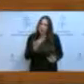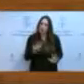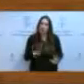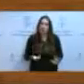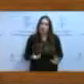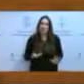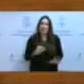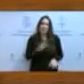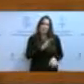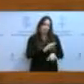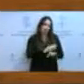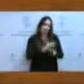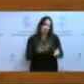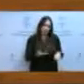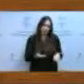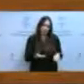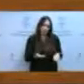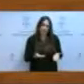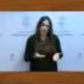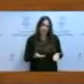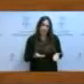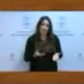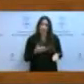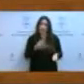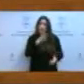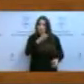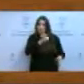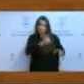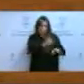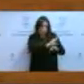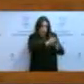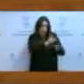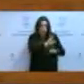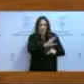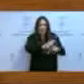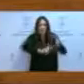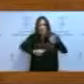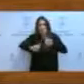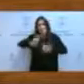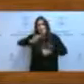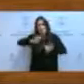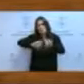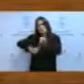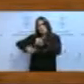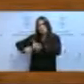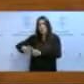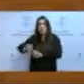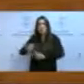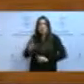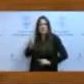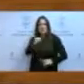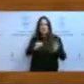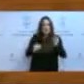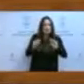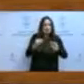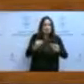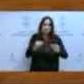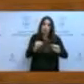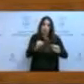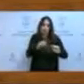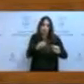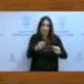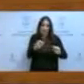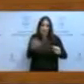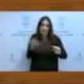consejera, sea seria. Hay demasiados problemas en su consejería. No sume uno más. Agarre este asunto